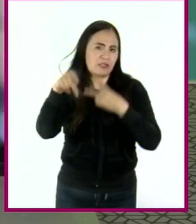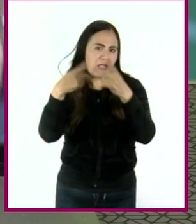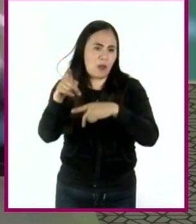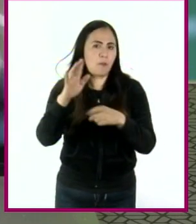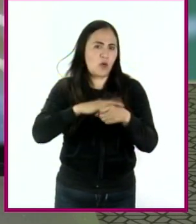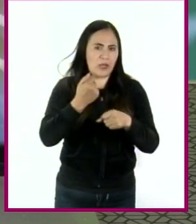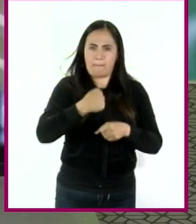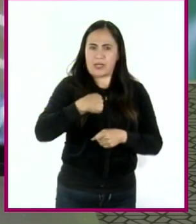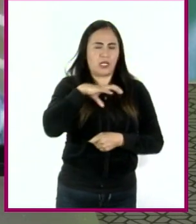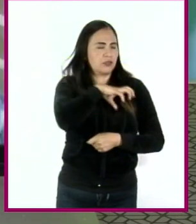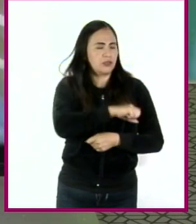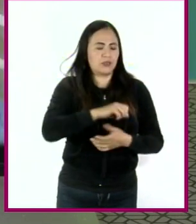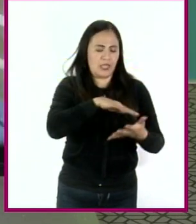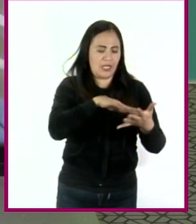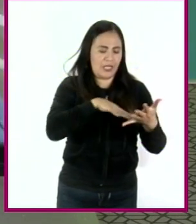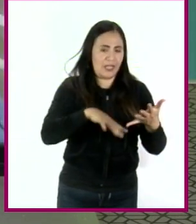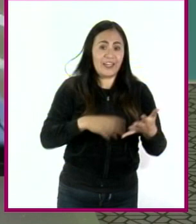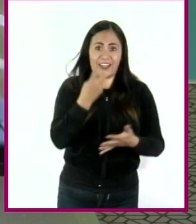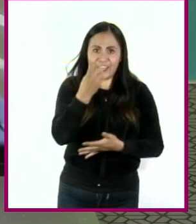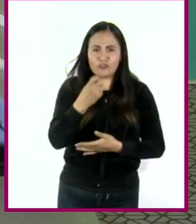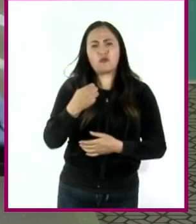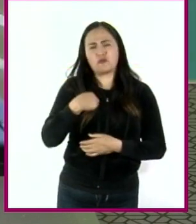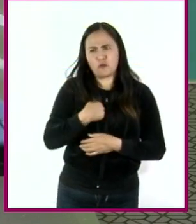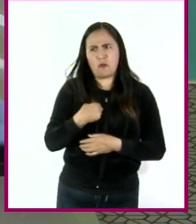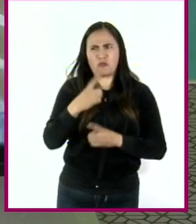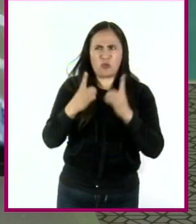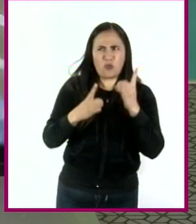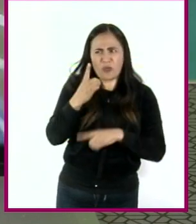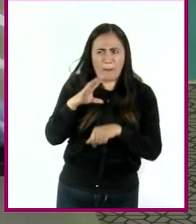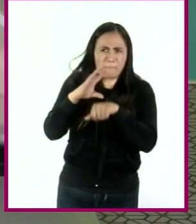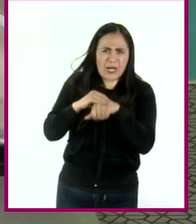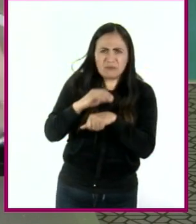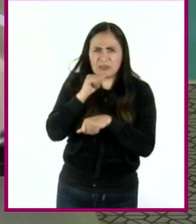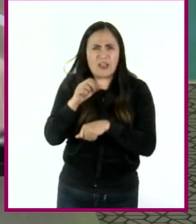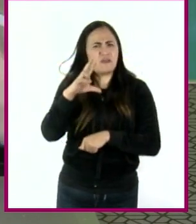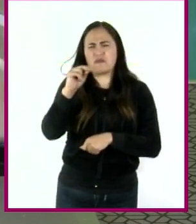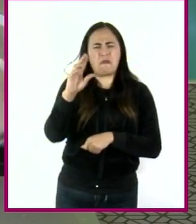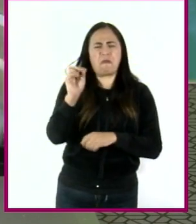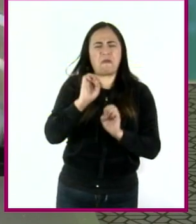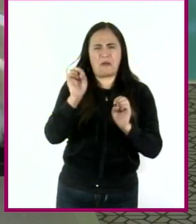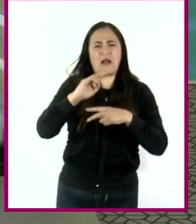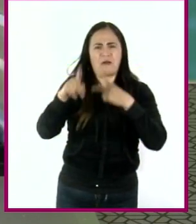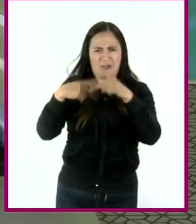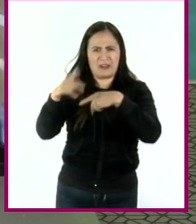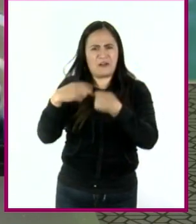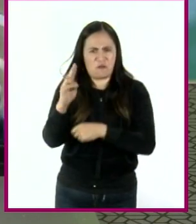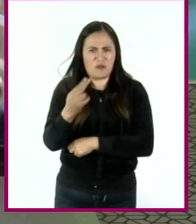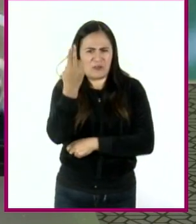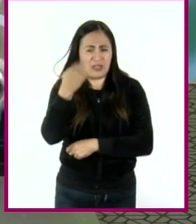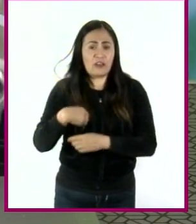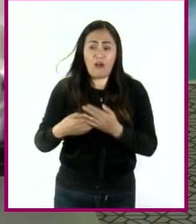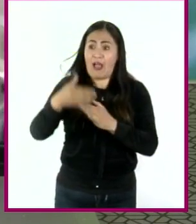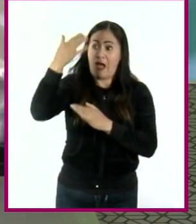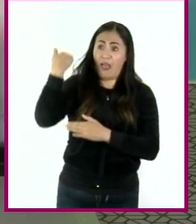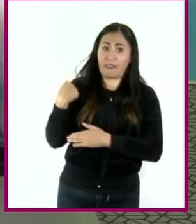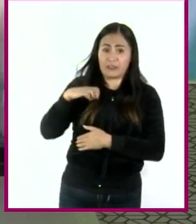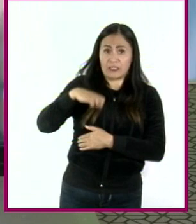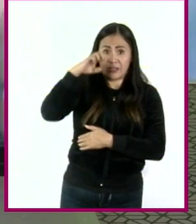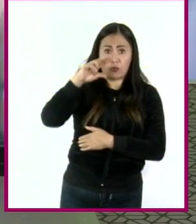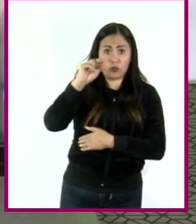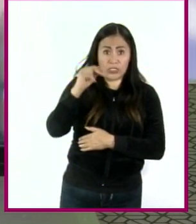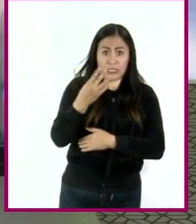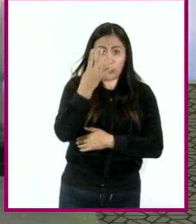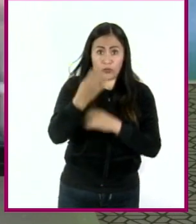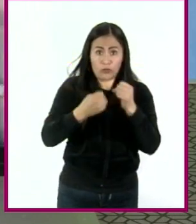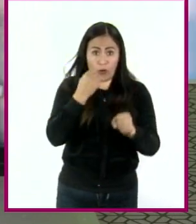Entonces fui a la universidad, de eso no hubo ningún problema. Yo tengo 84, entonces ir a la universidad en ese tiempo no estaba